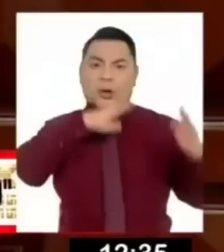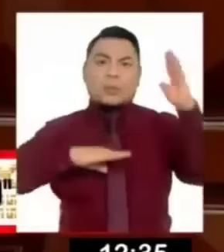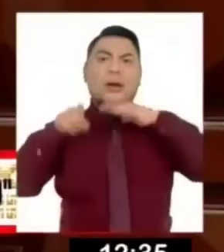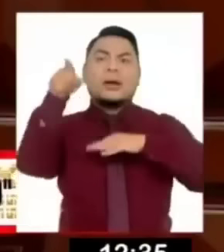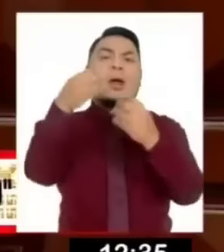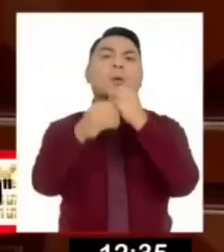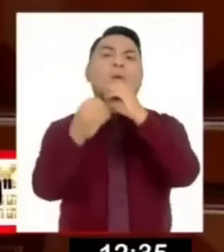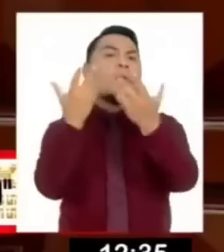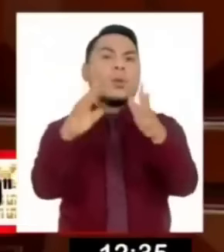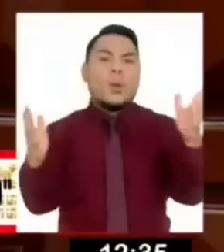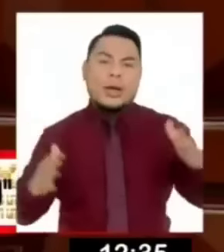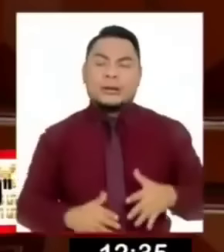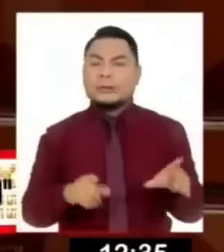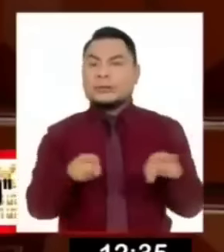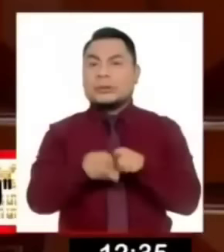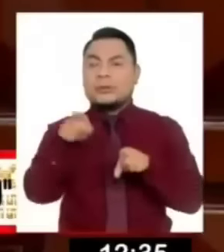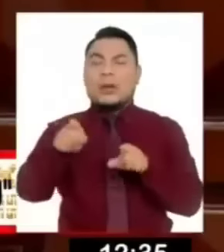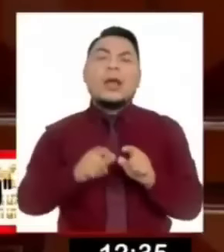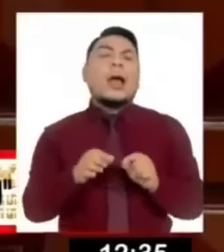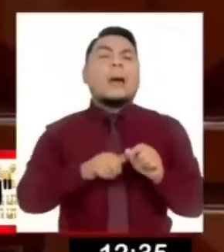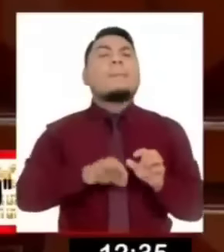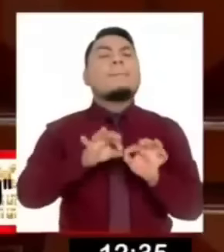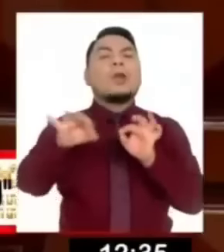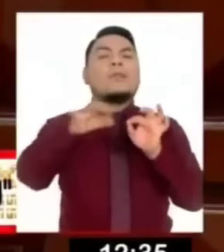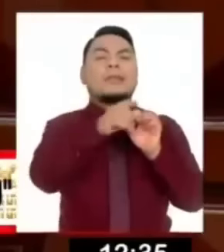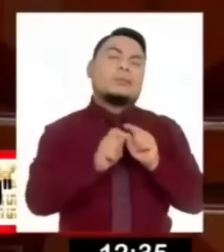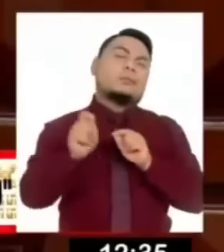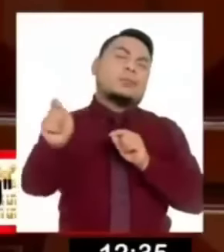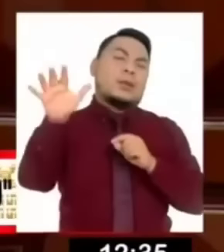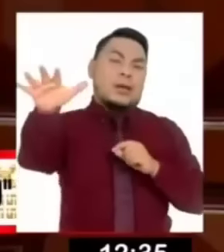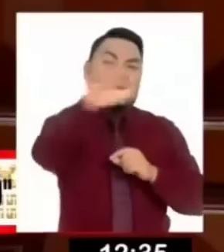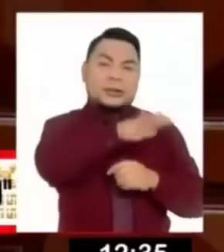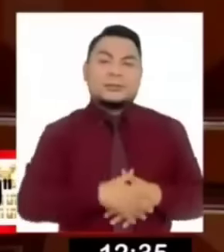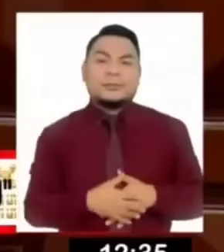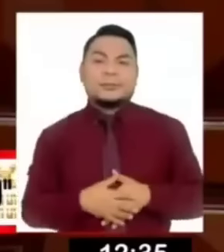preocupante, mientras en el ámbito urbano